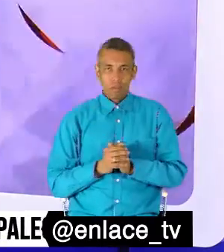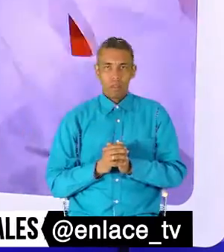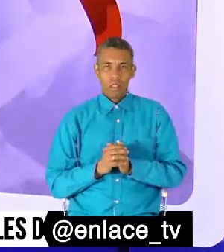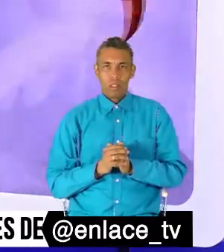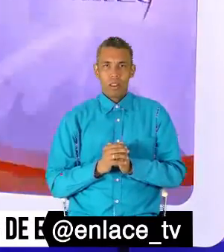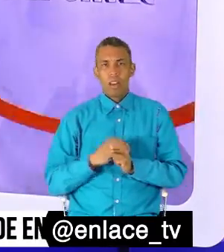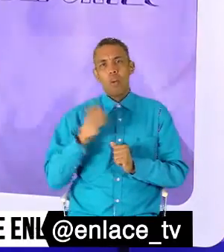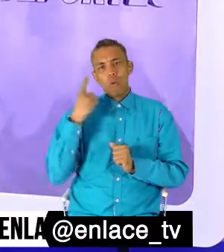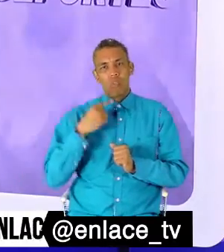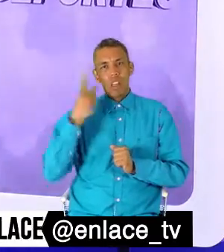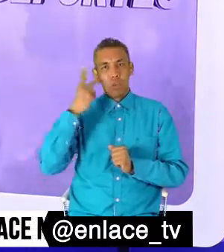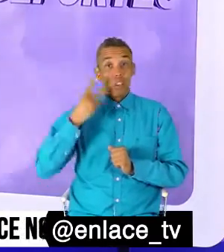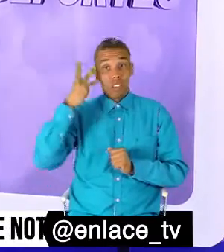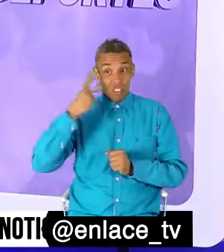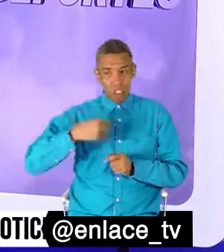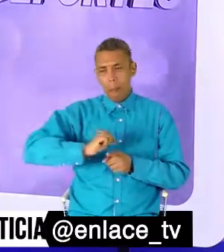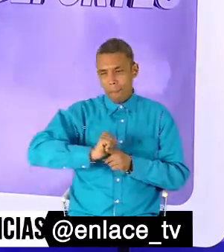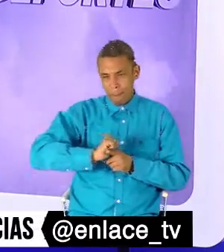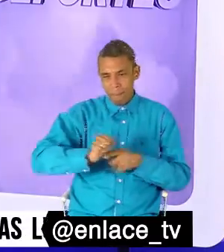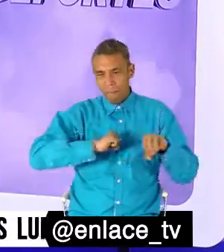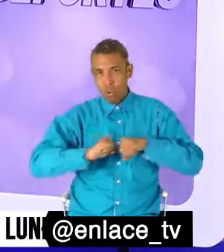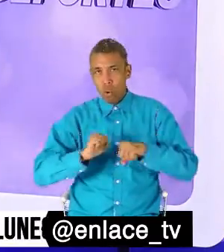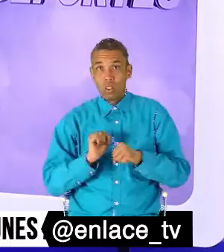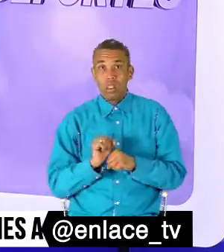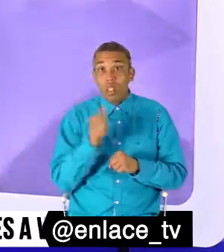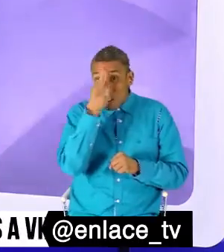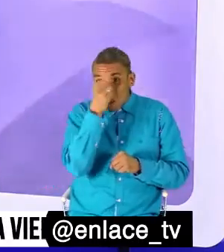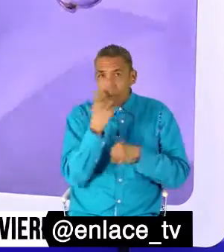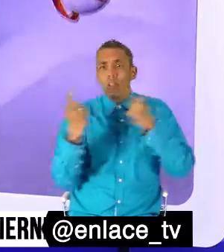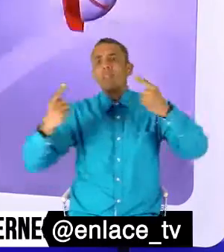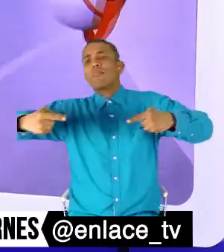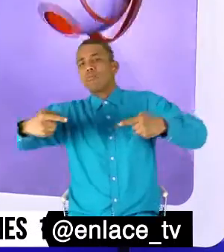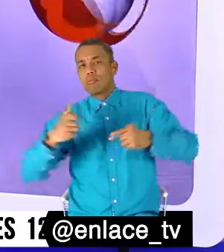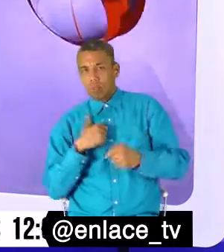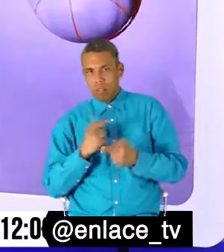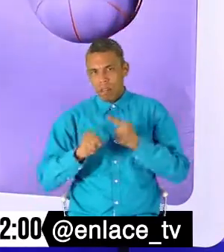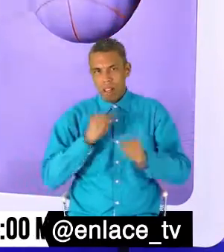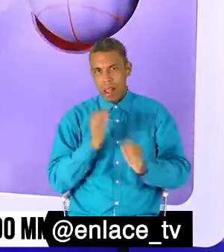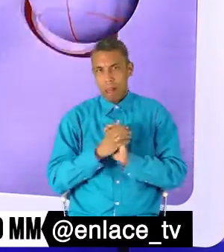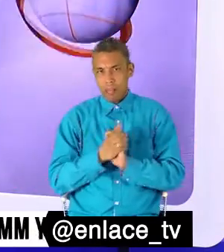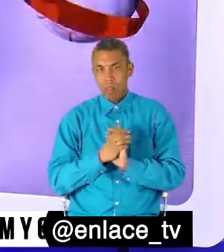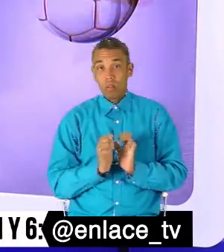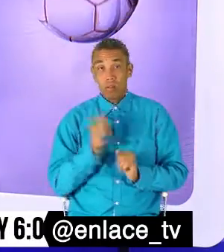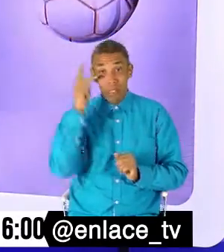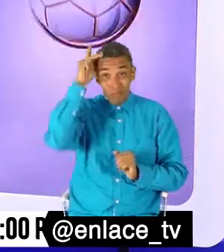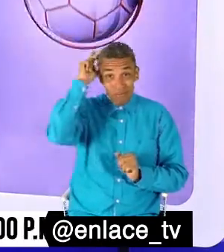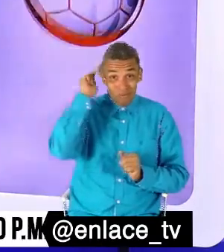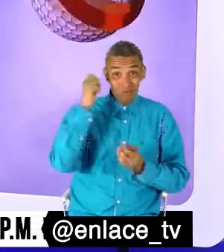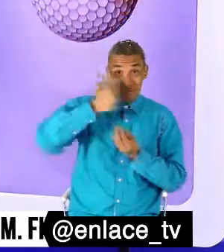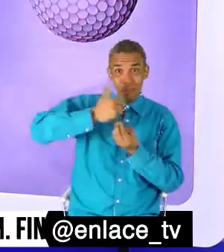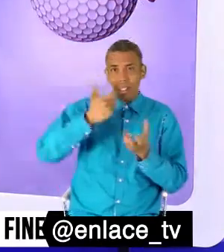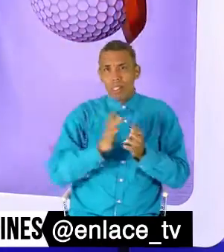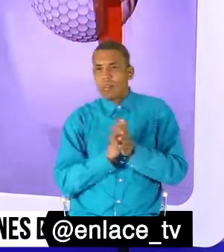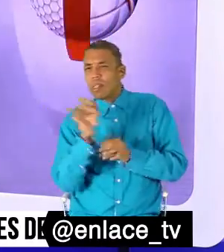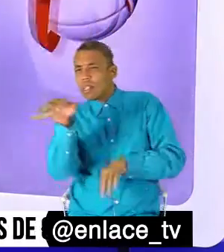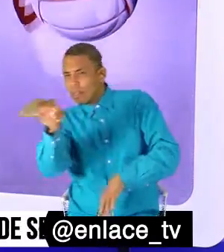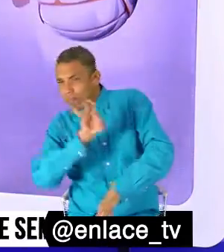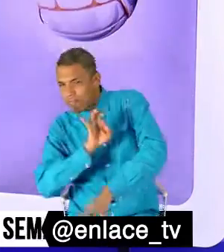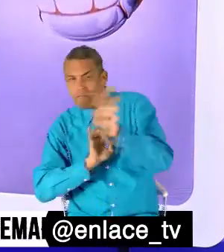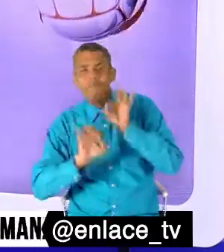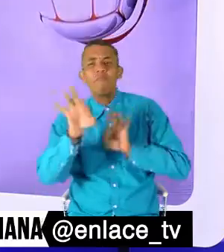del próximo domingo, pero también esperando completar el técnico José Néstor Pekerman los 23 jugadores que les permita llegar a la